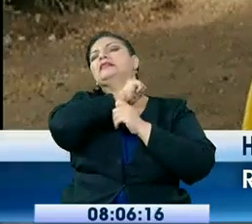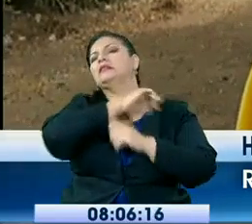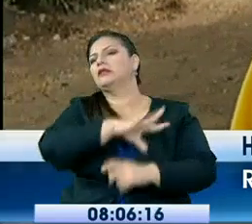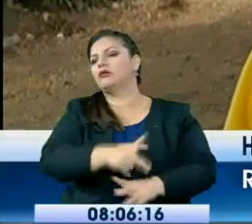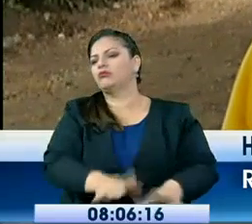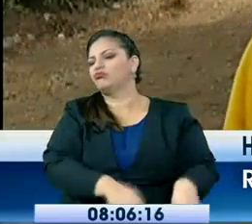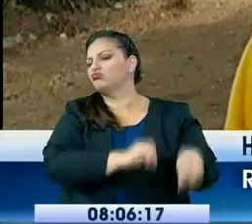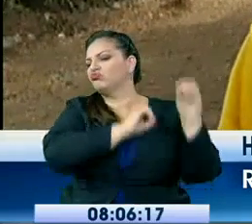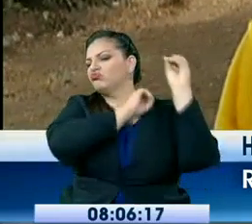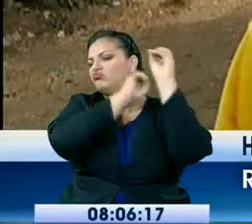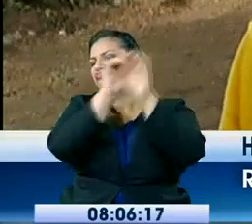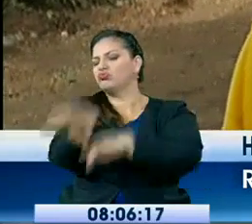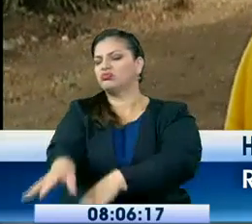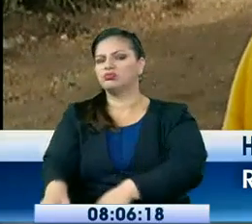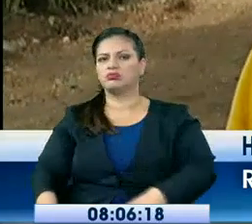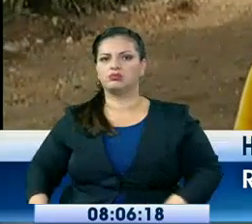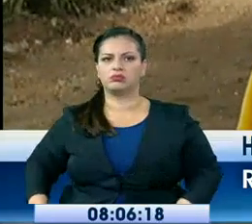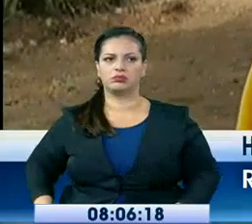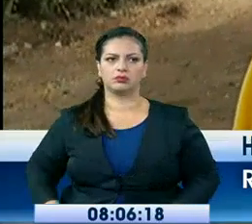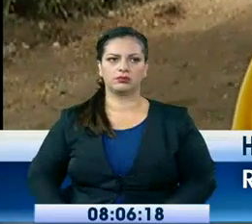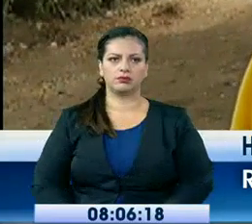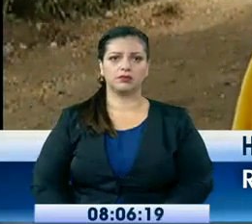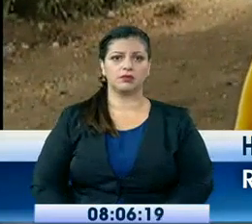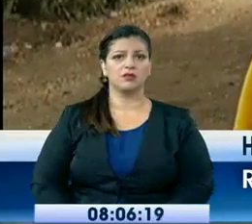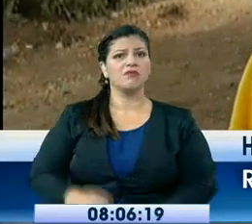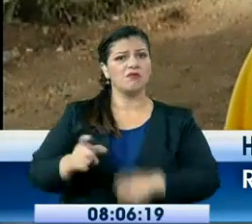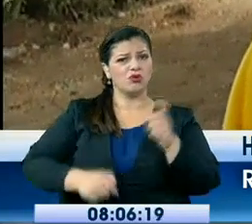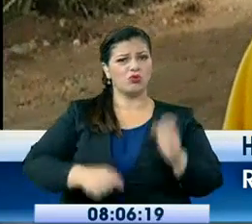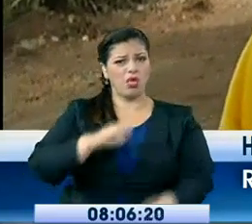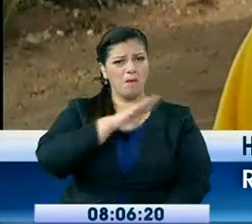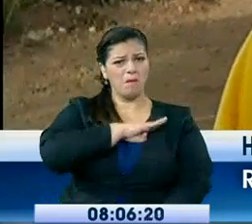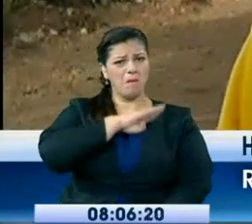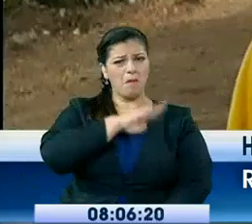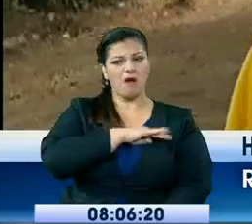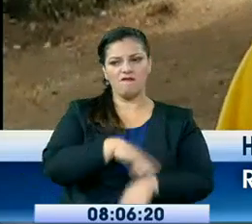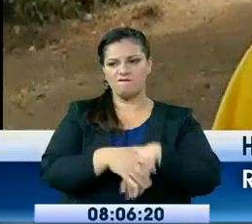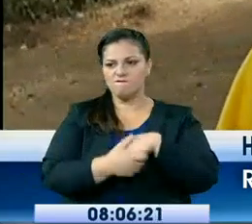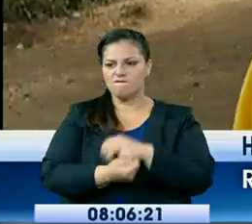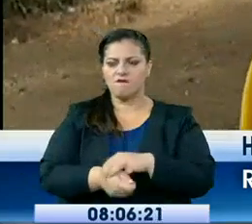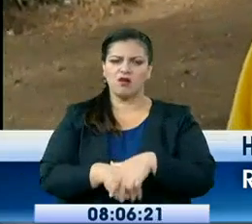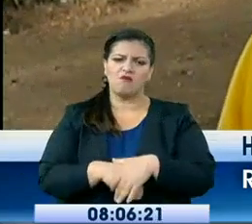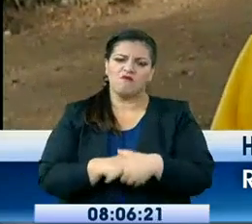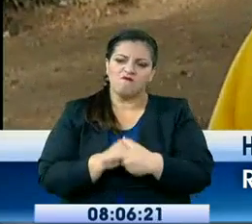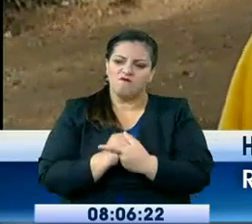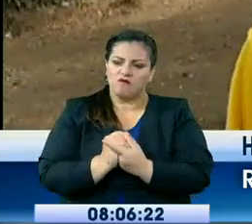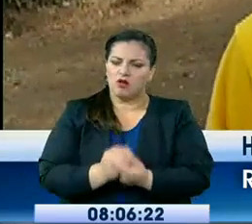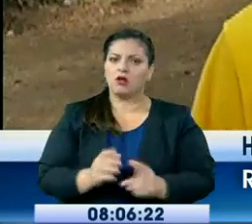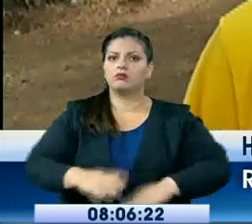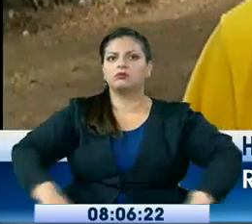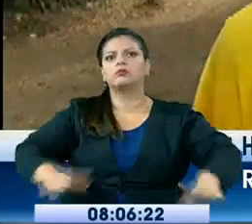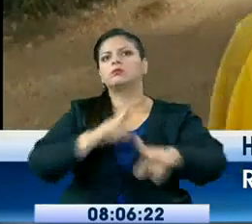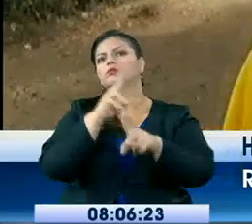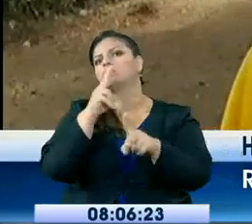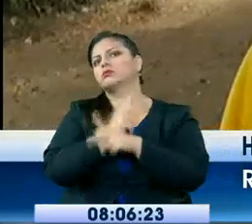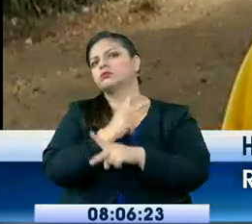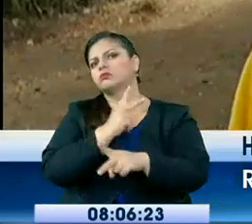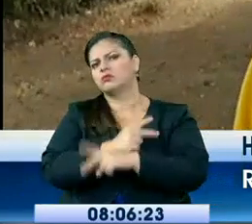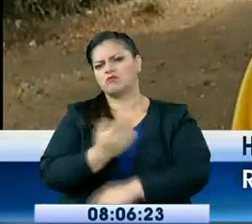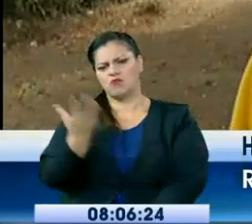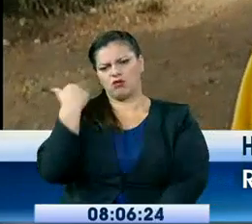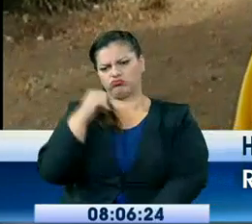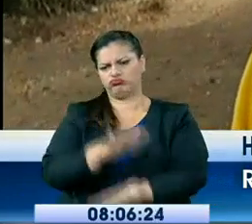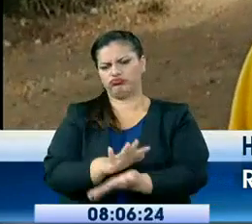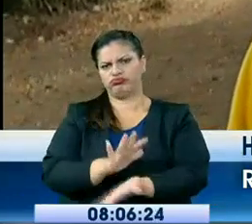pasa, dejando botado. ¿Este sector se ha tornado? Sí, ahorita se ha tornado bastante complicado.